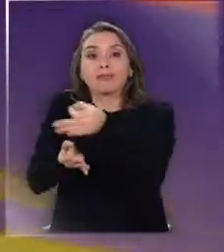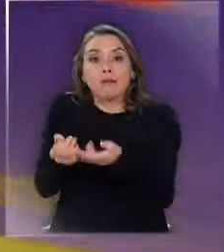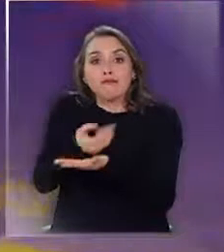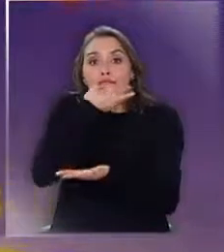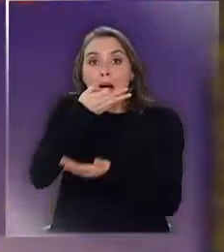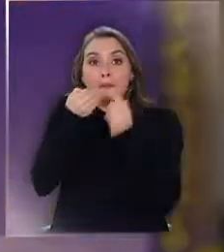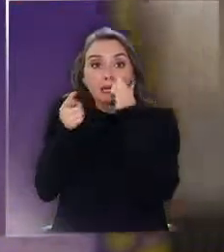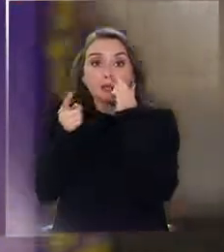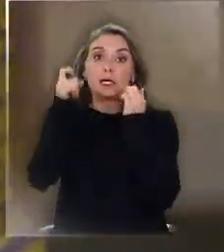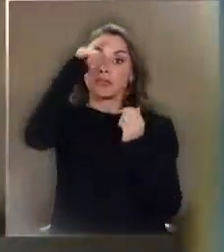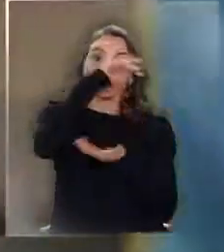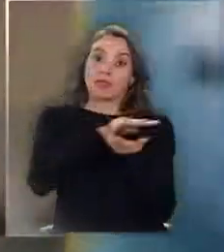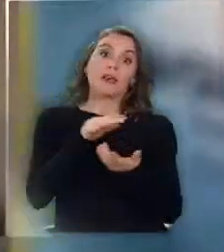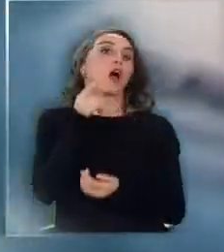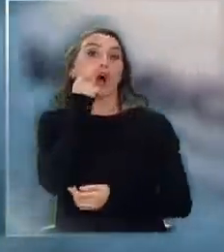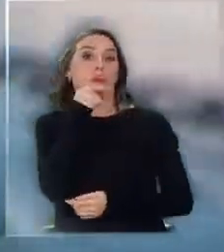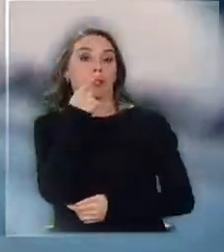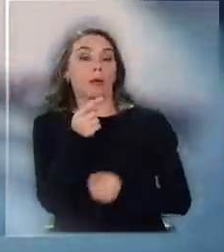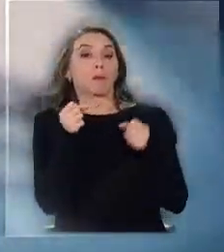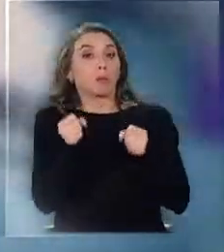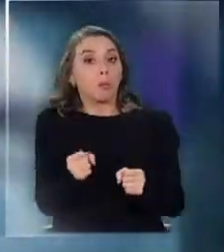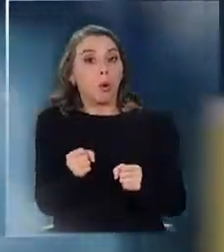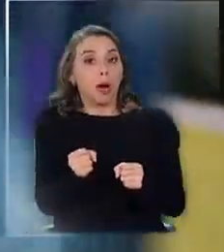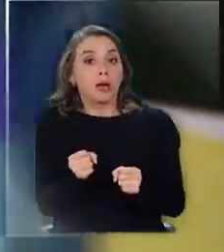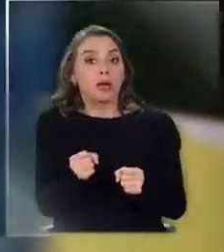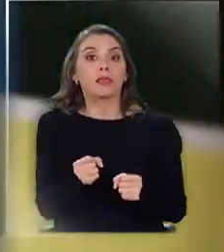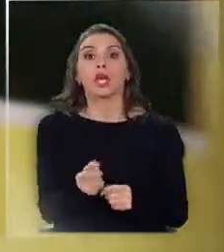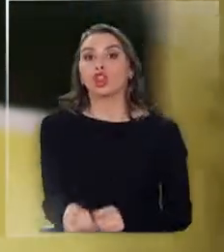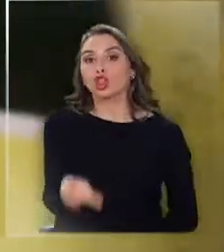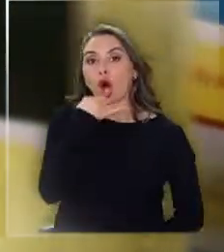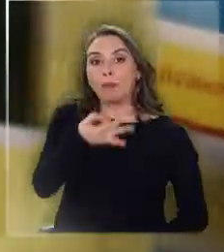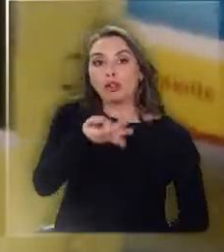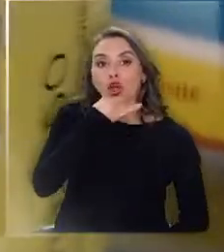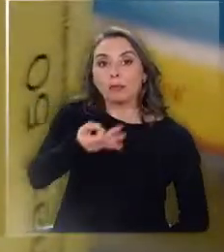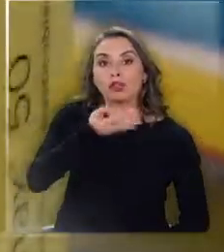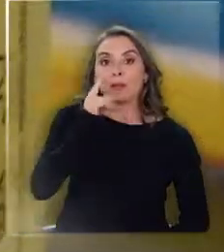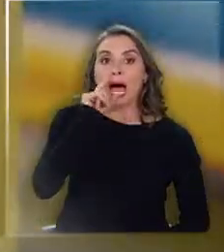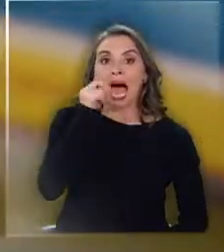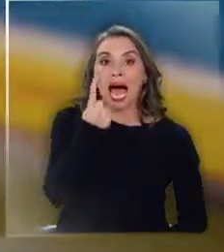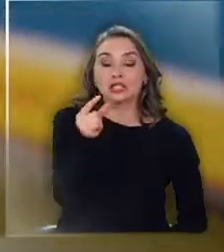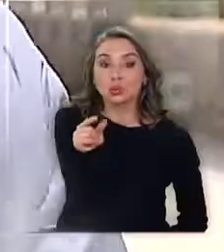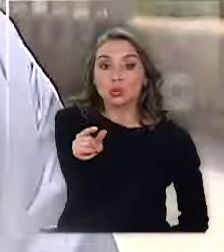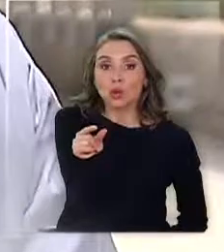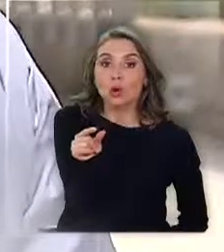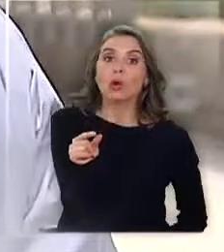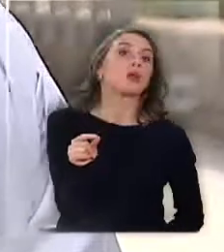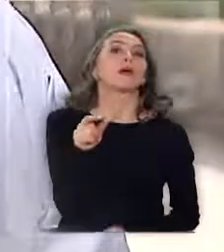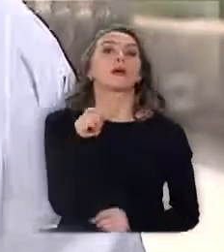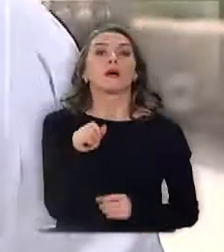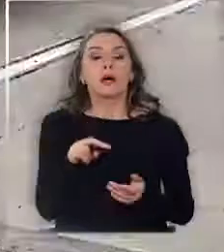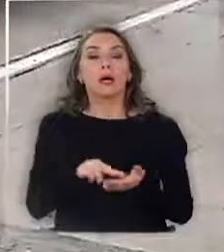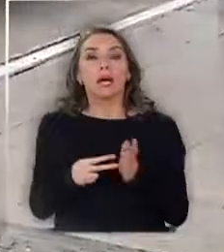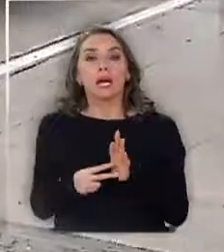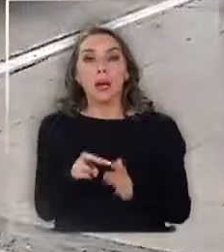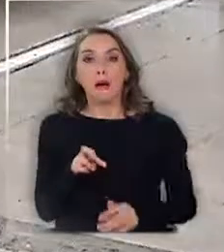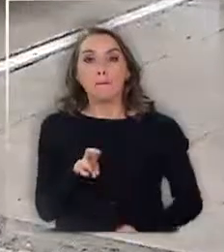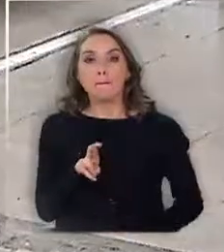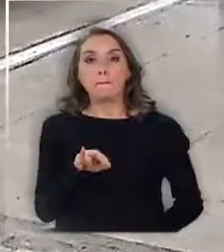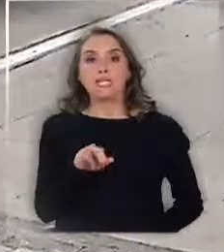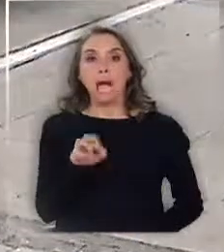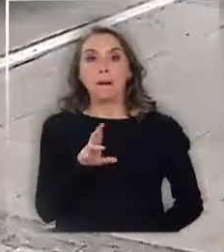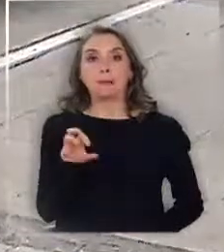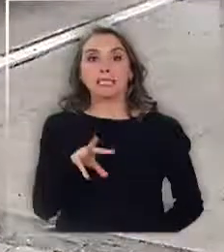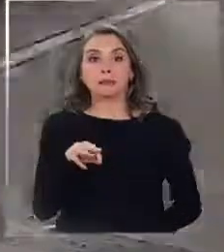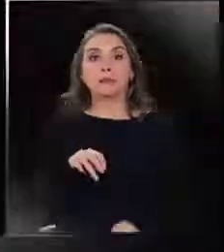En muchos casos lo puede consumir indiscriminadamente y eso le puede causar complicaciones como un priapismo, que es una